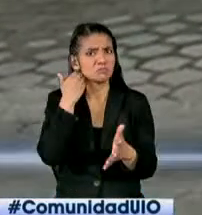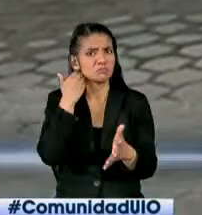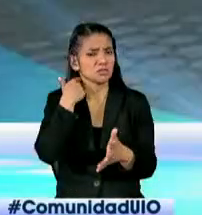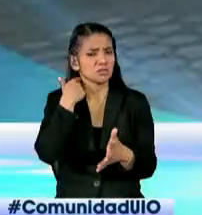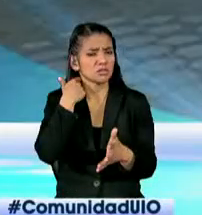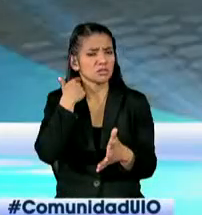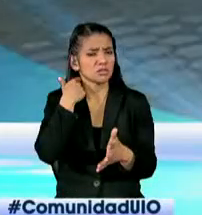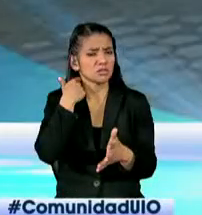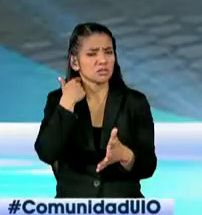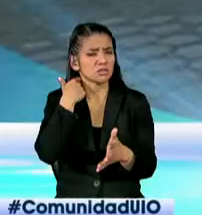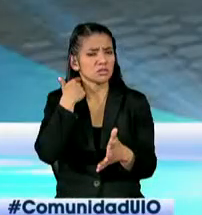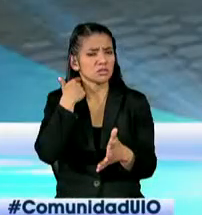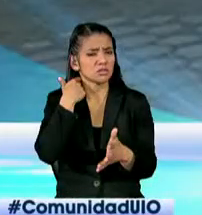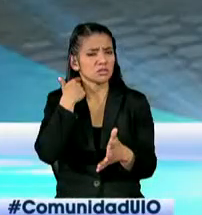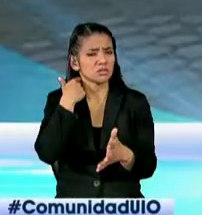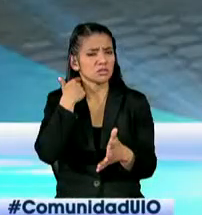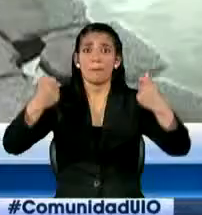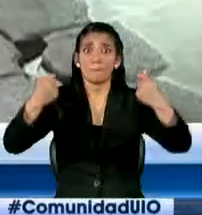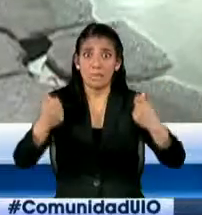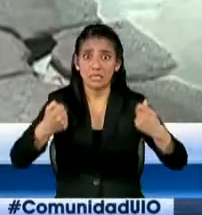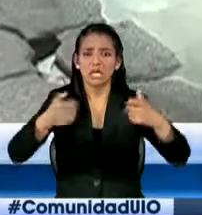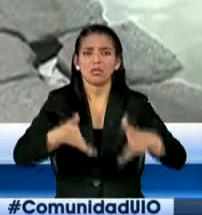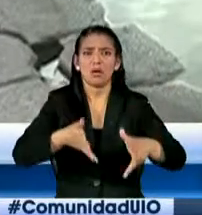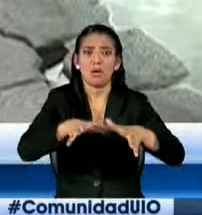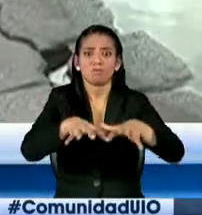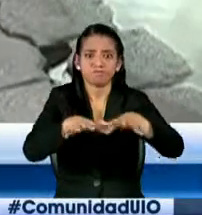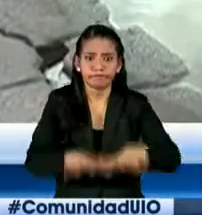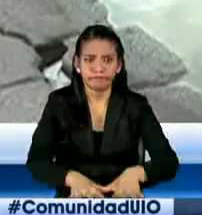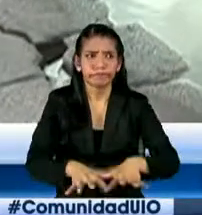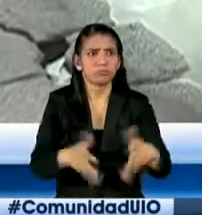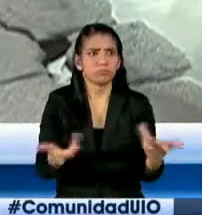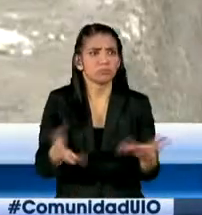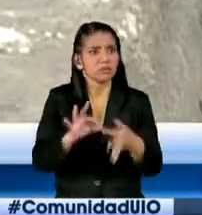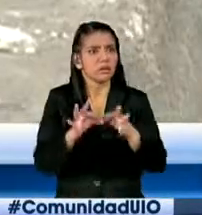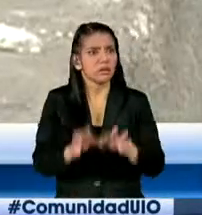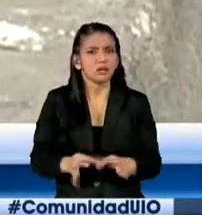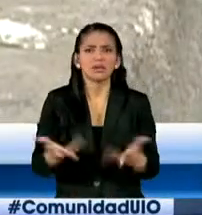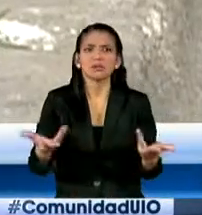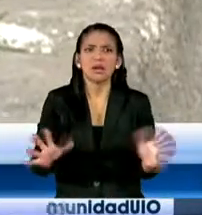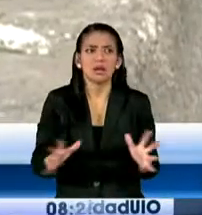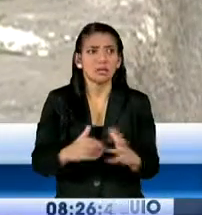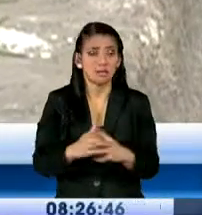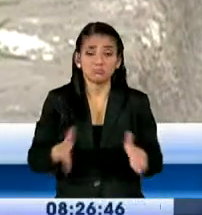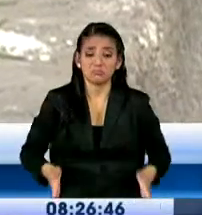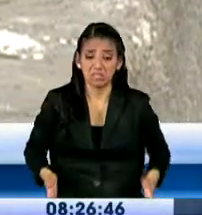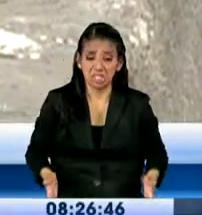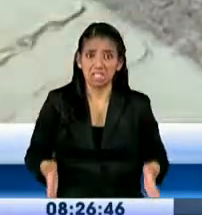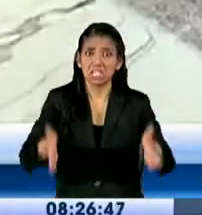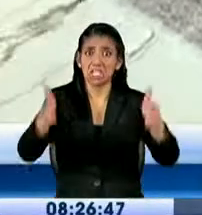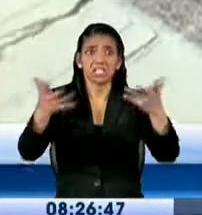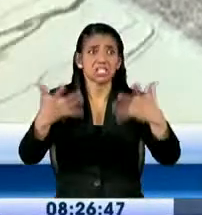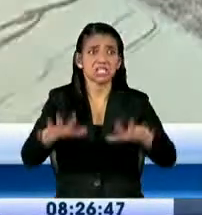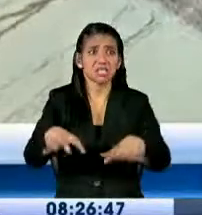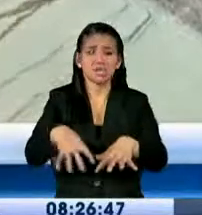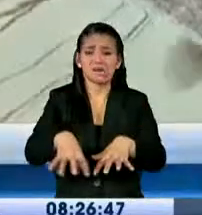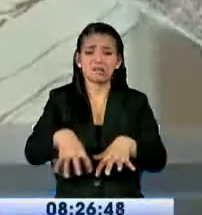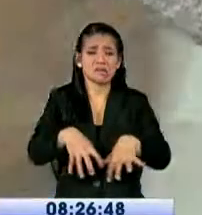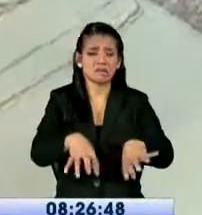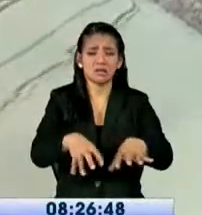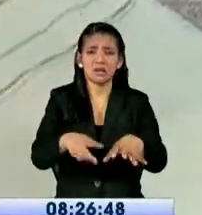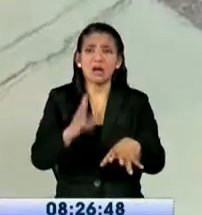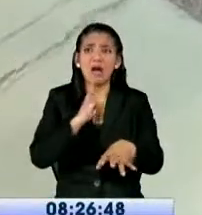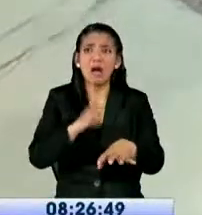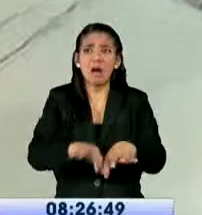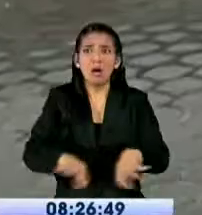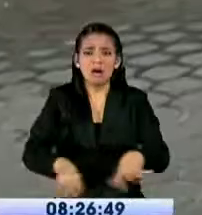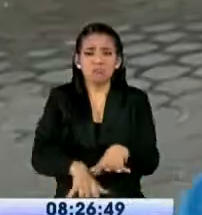así, o sea, un pesado y le ha hundido y no vienen a arreglar. Claro, la calle ya estaba, se ha hecho filtrar por dentro